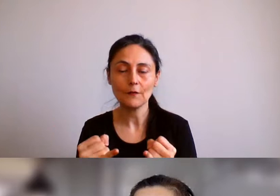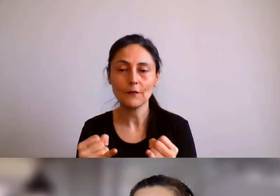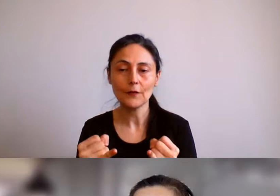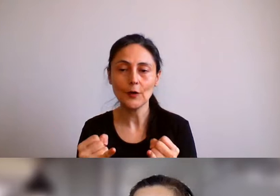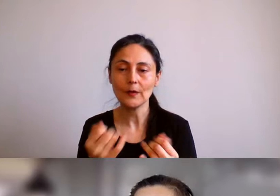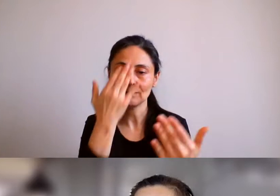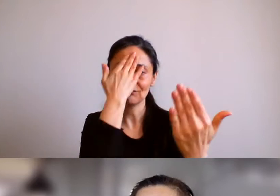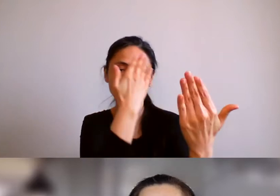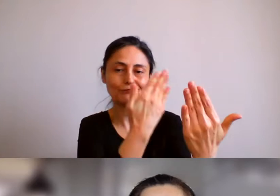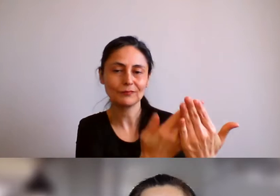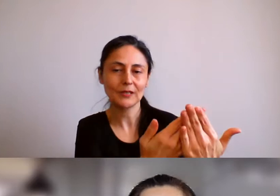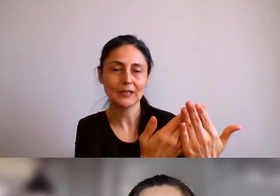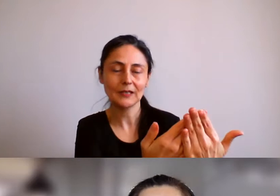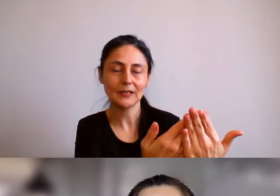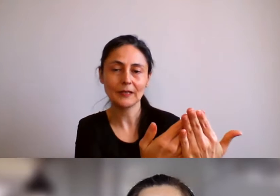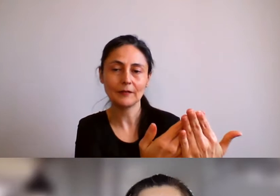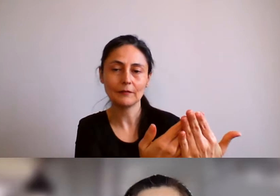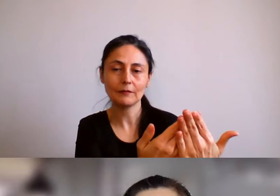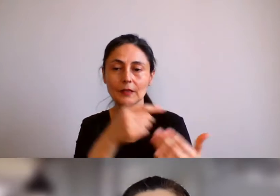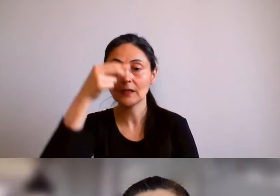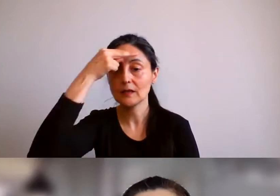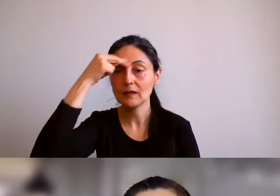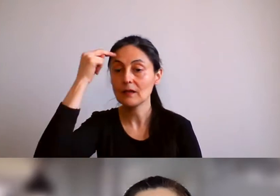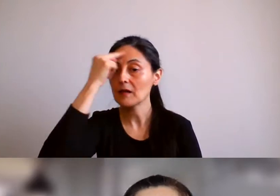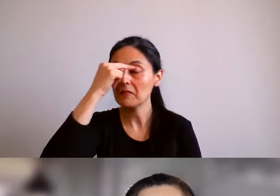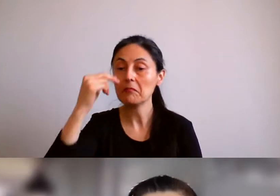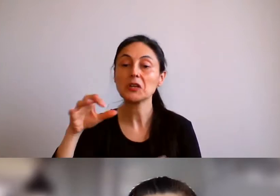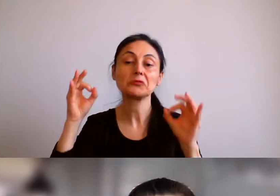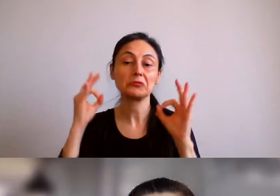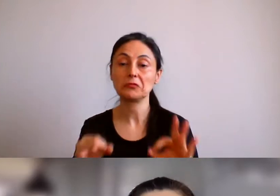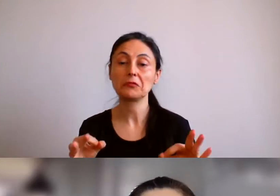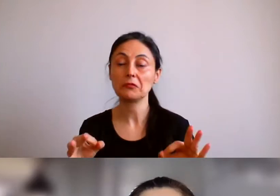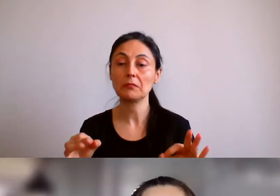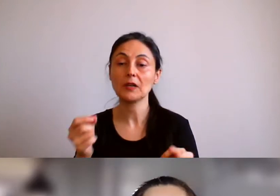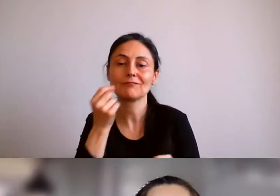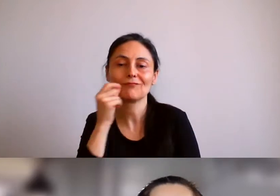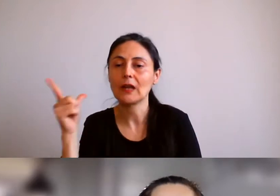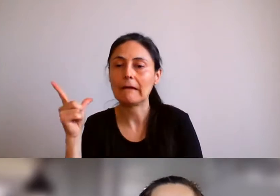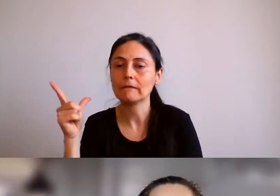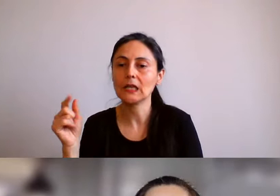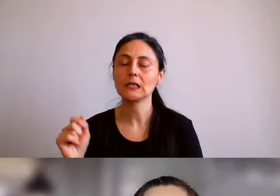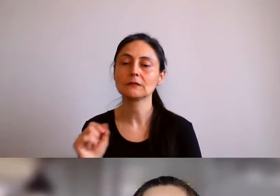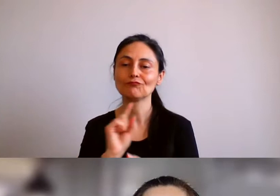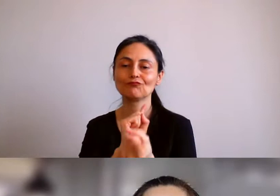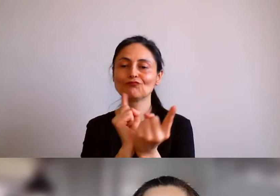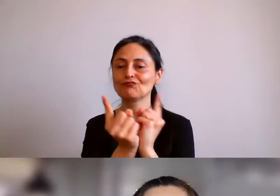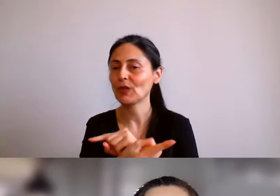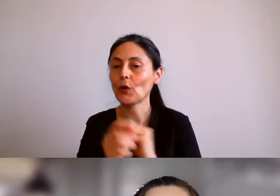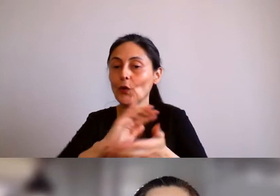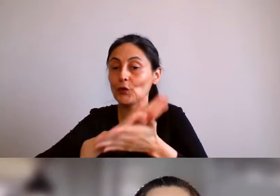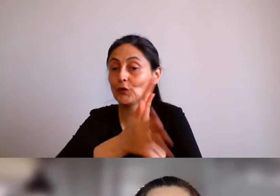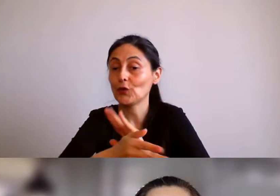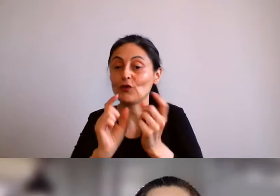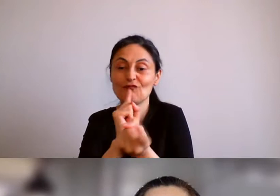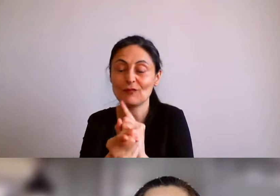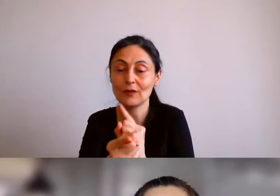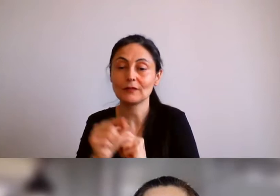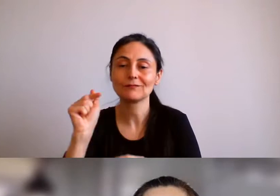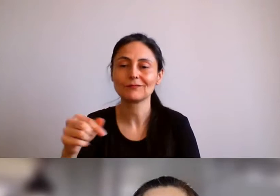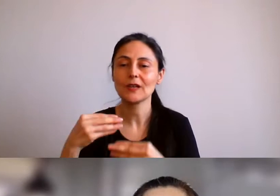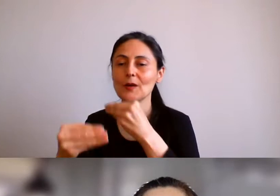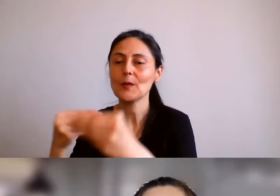que en marzo parecía todo normal y ya sabemos que abril todo había cambiado. Yo creo que un proceso importante